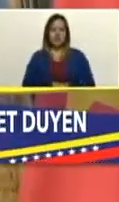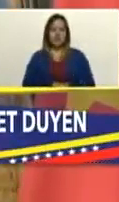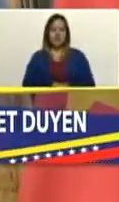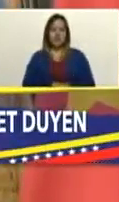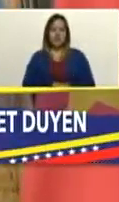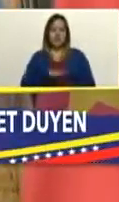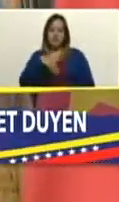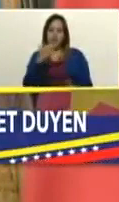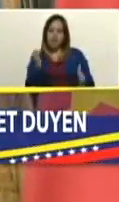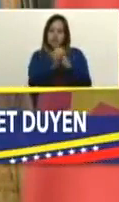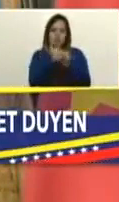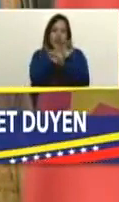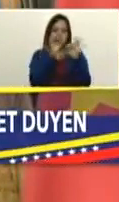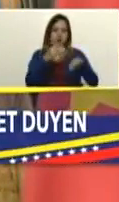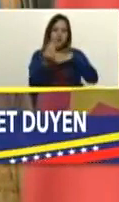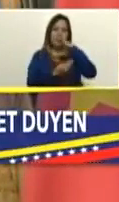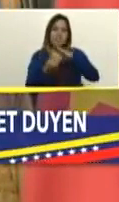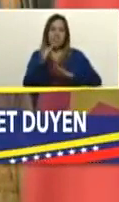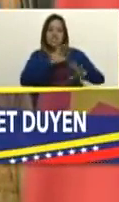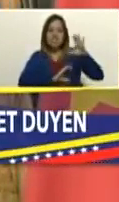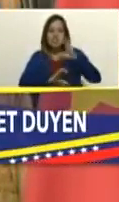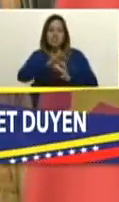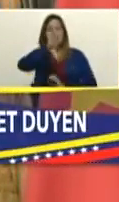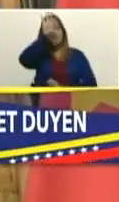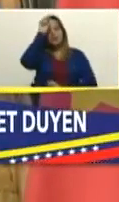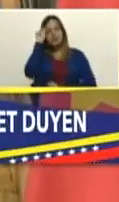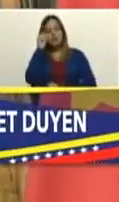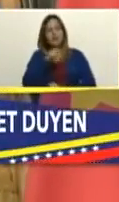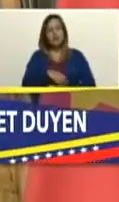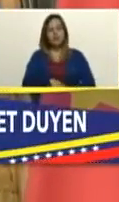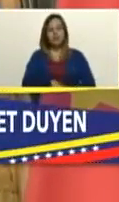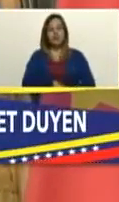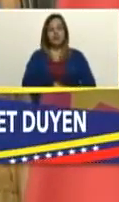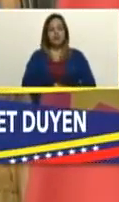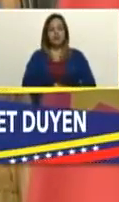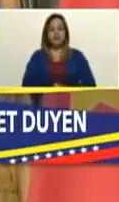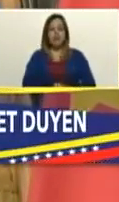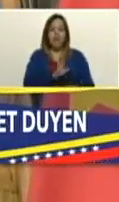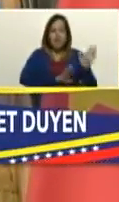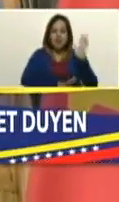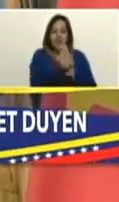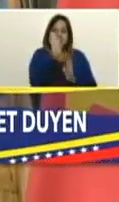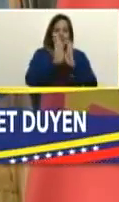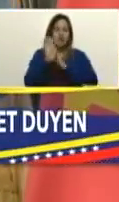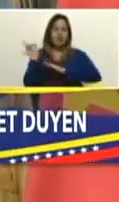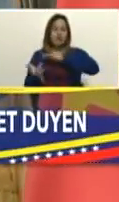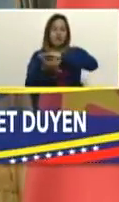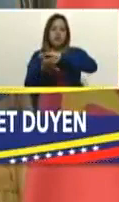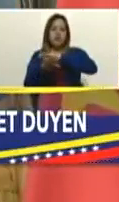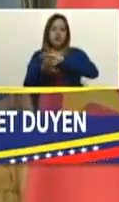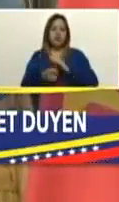Consiguieron su modelo en base a la ciencia, al conocimiento, al desarrollo tecnológico.